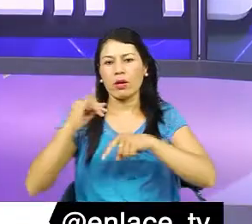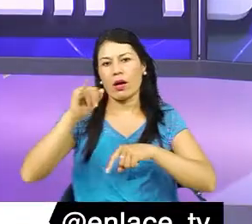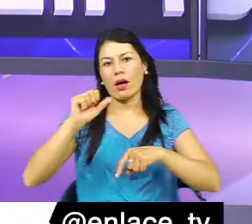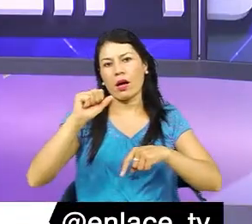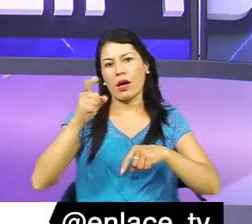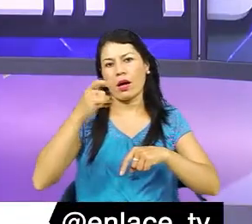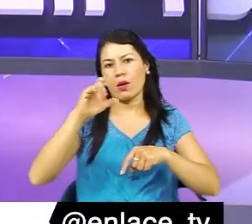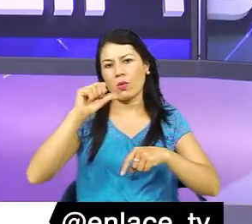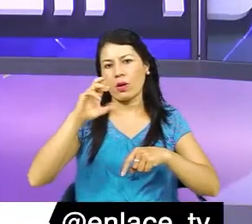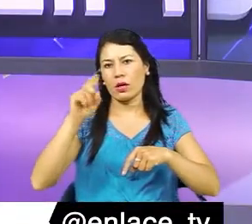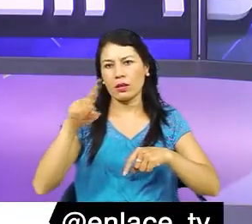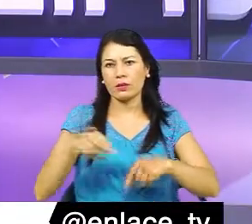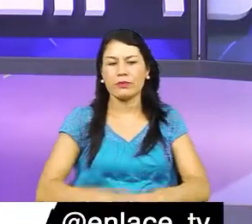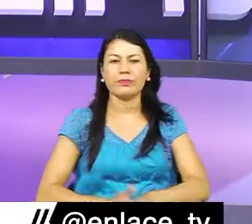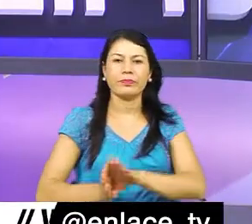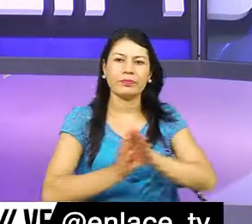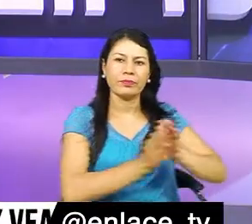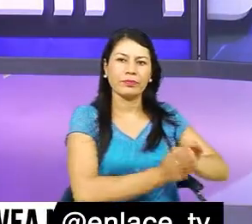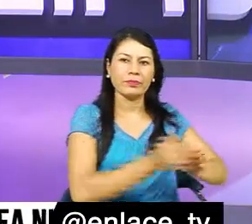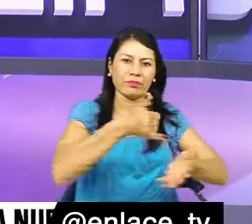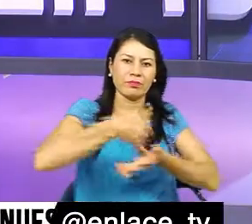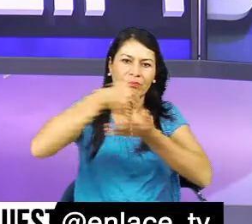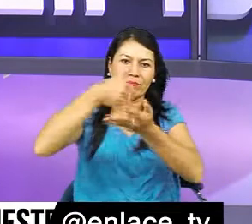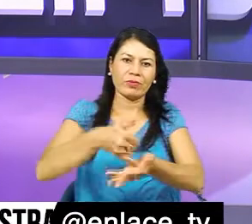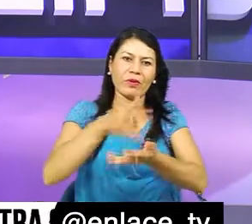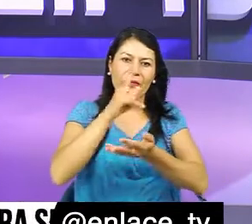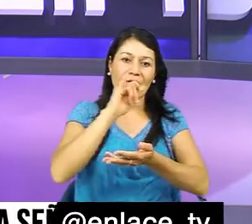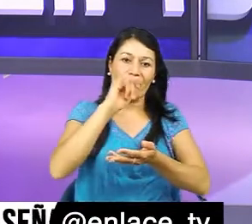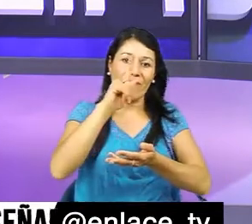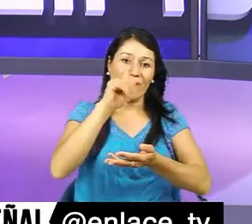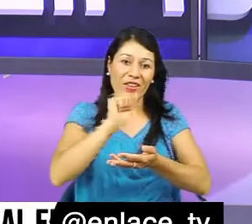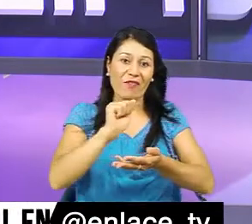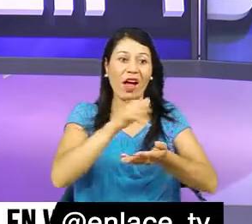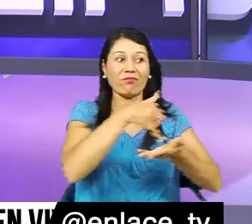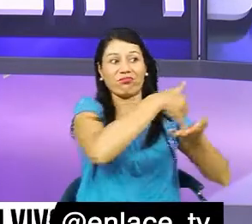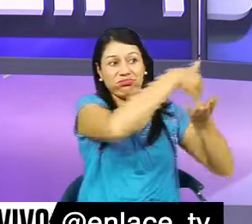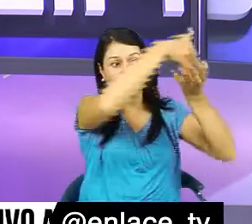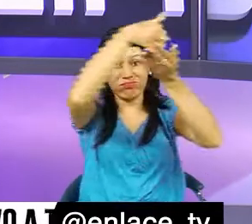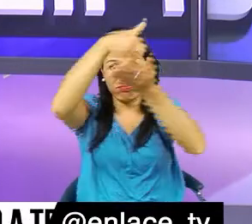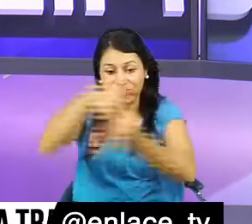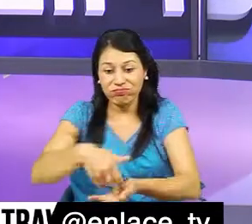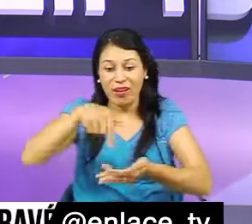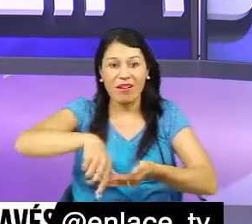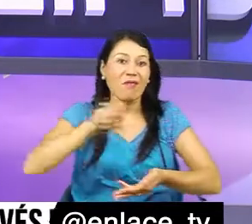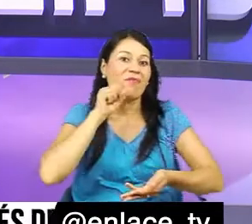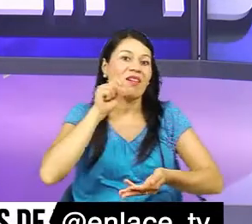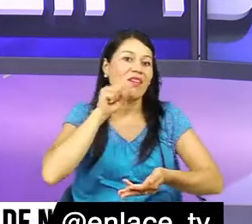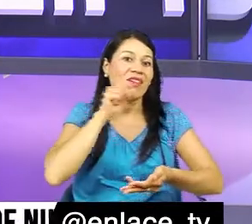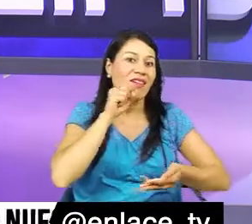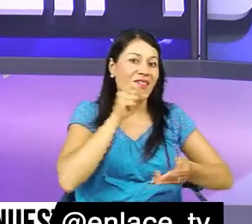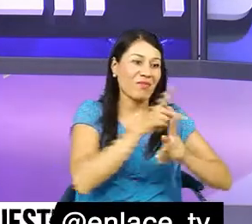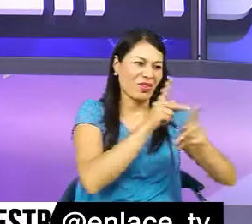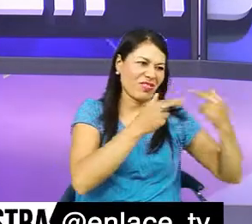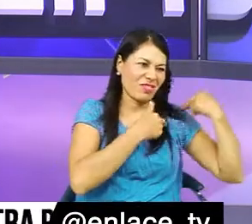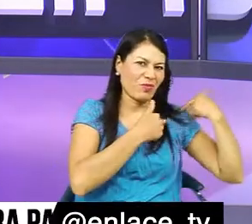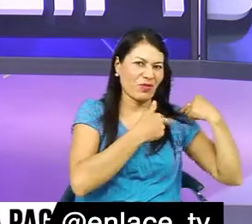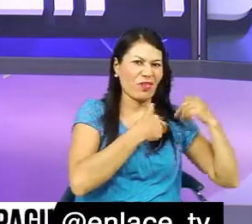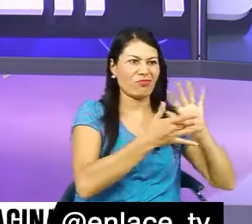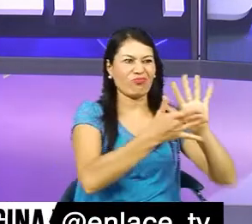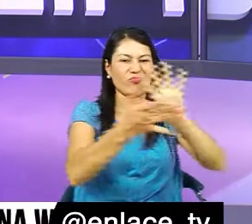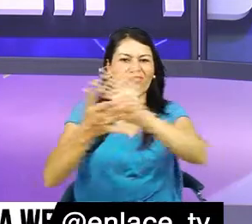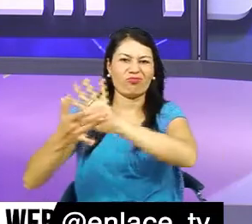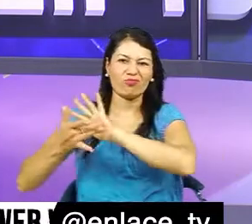La Copa del Mundial FIFA de Futsal 2016 llegó a Barranca Bermeja. Los organizadores la pasearon por el Centro Popular Comercial y el